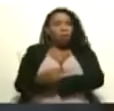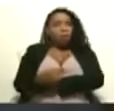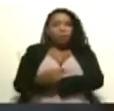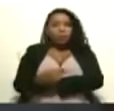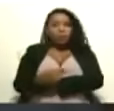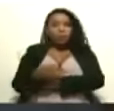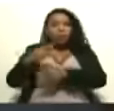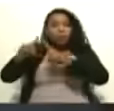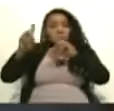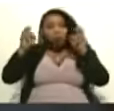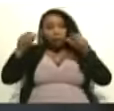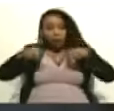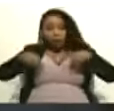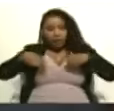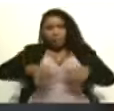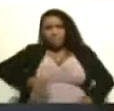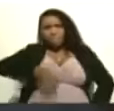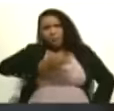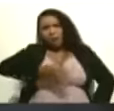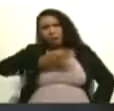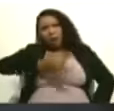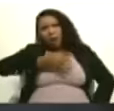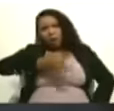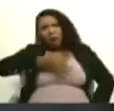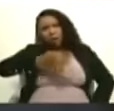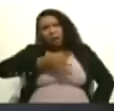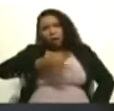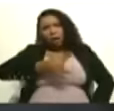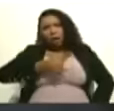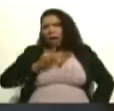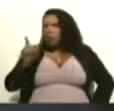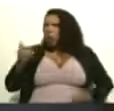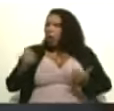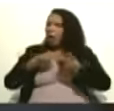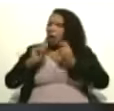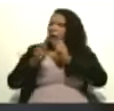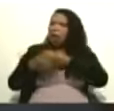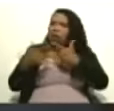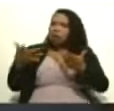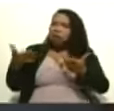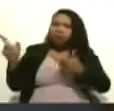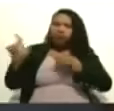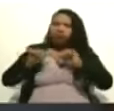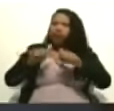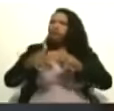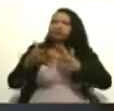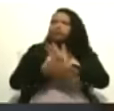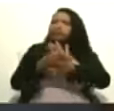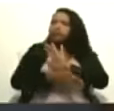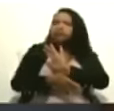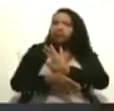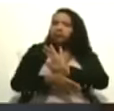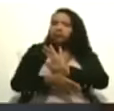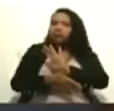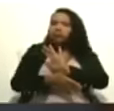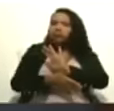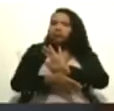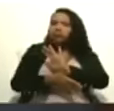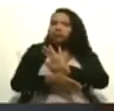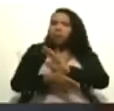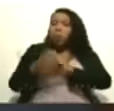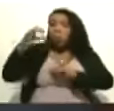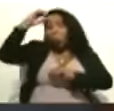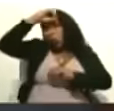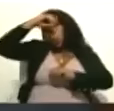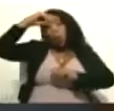parte considera que esta narrativa mediática sea un inicio de y sea un inicio de esa matriz de